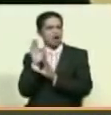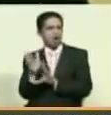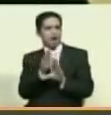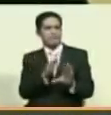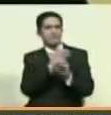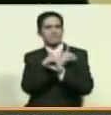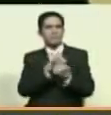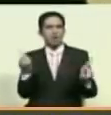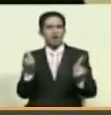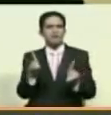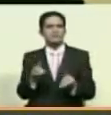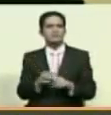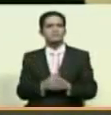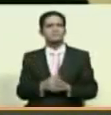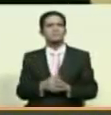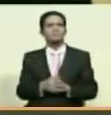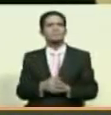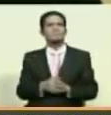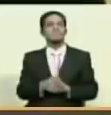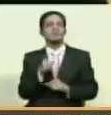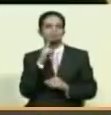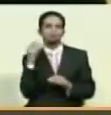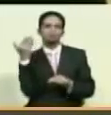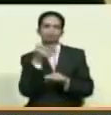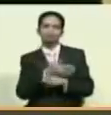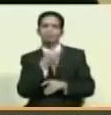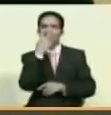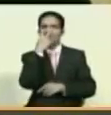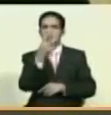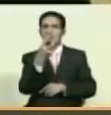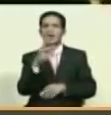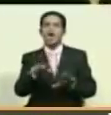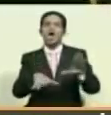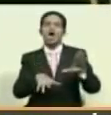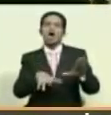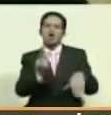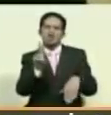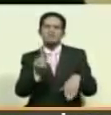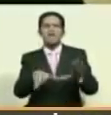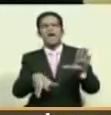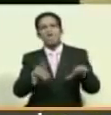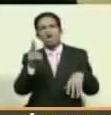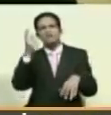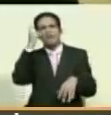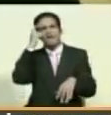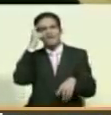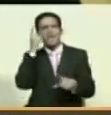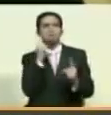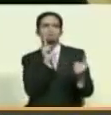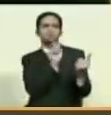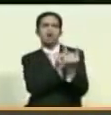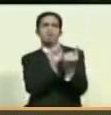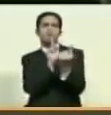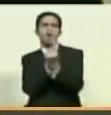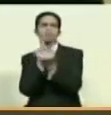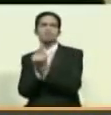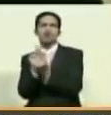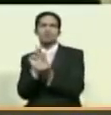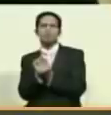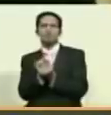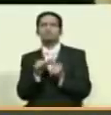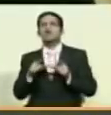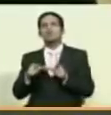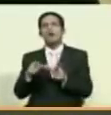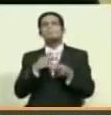y equitativo, Alfred de Sayas, estuvo en Venezuela 11, 12 días, pudo hablar con todos los actores del sector público,